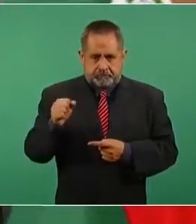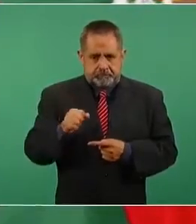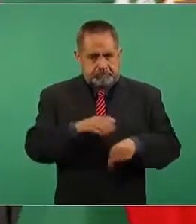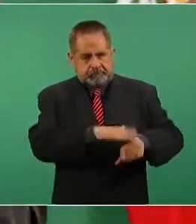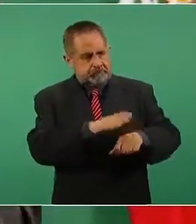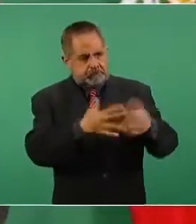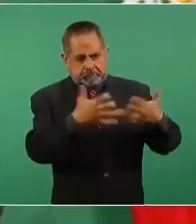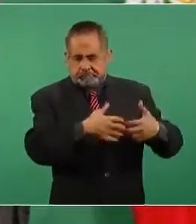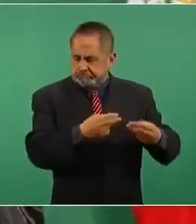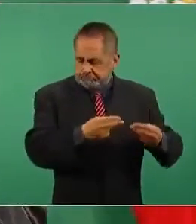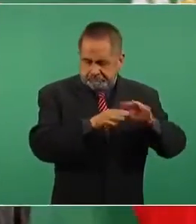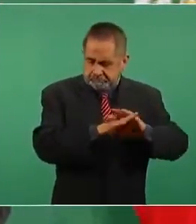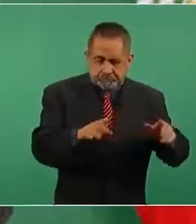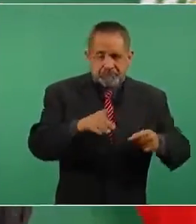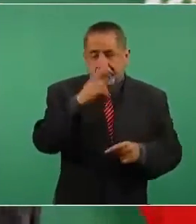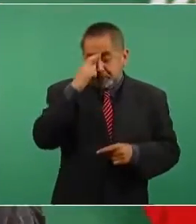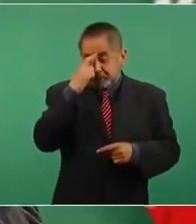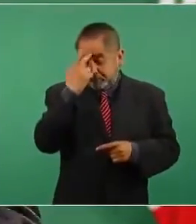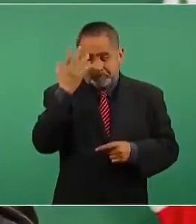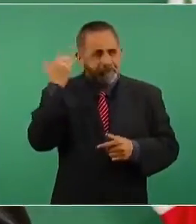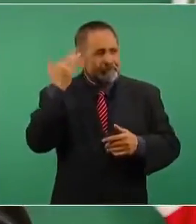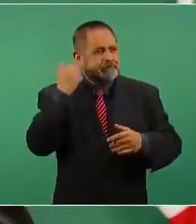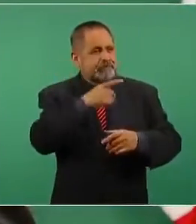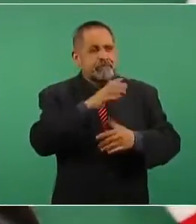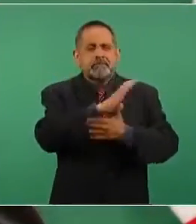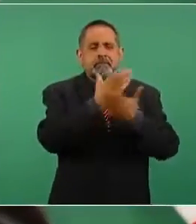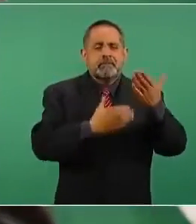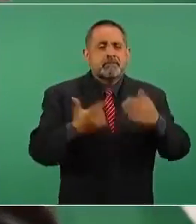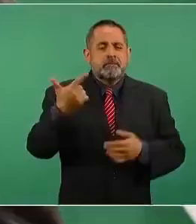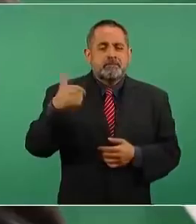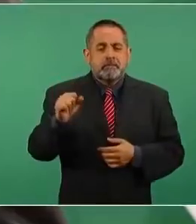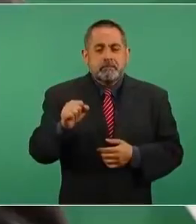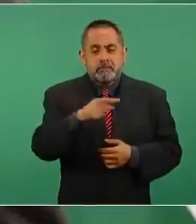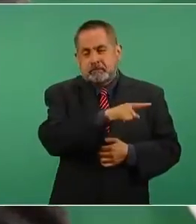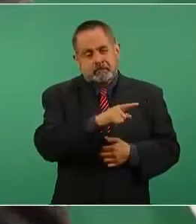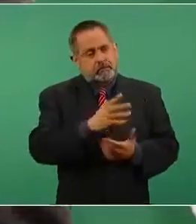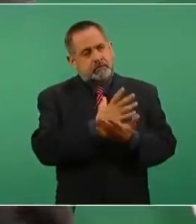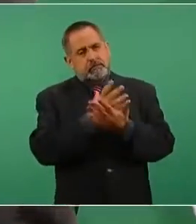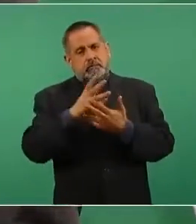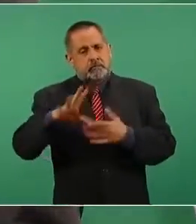porque acuérdense también los contratos del gas, que no se olvide,